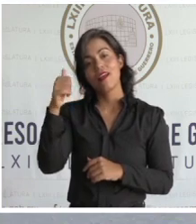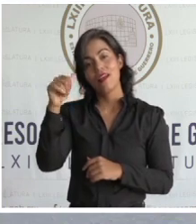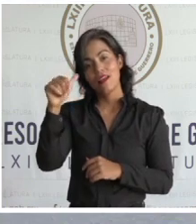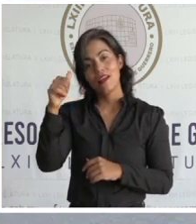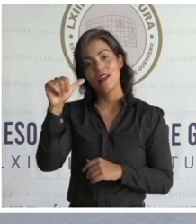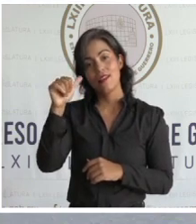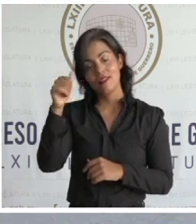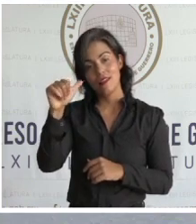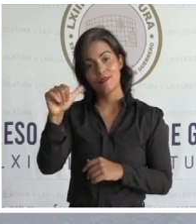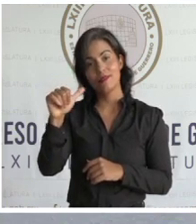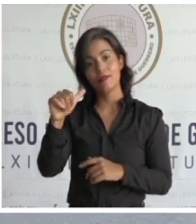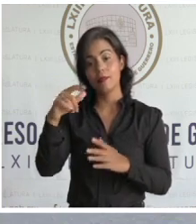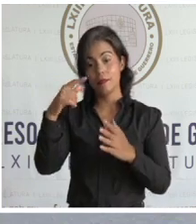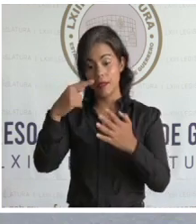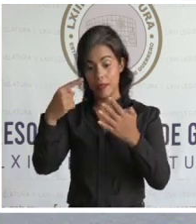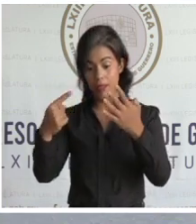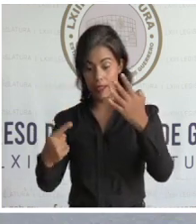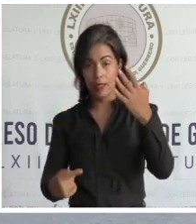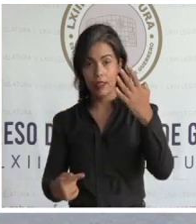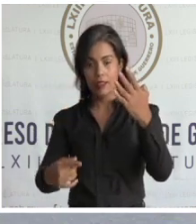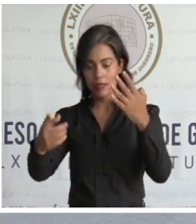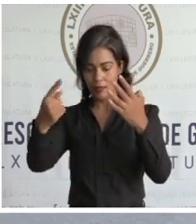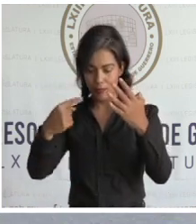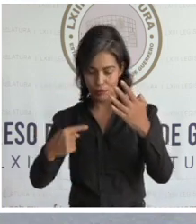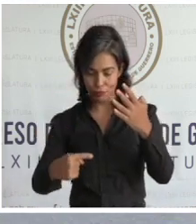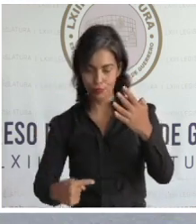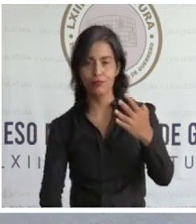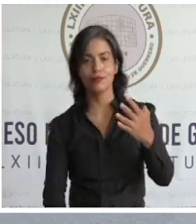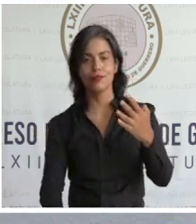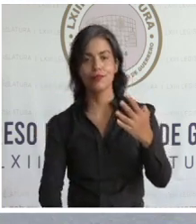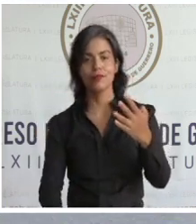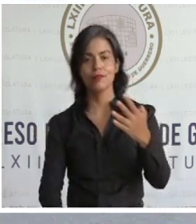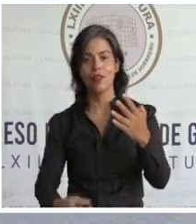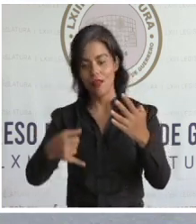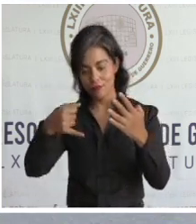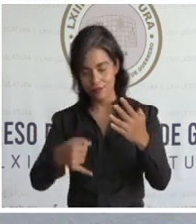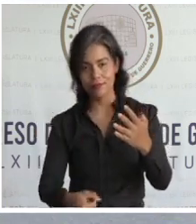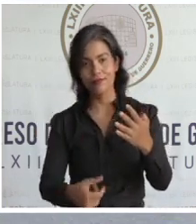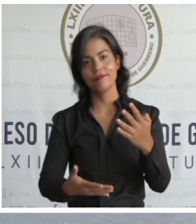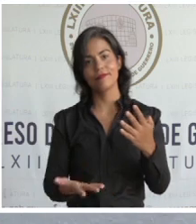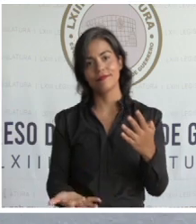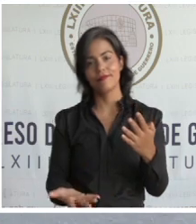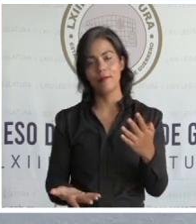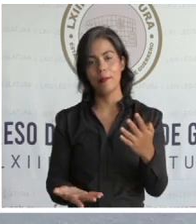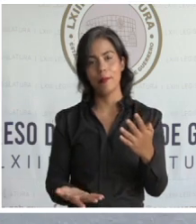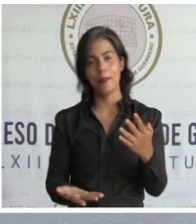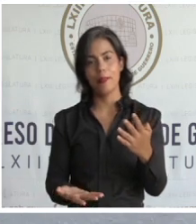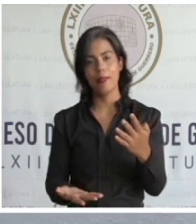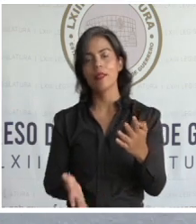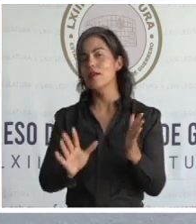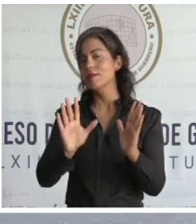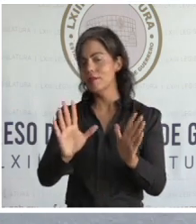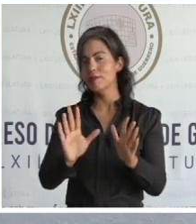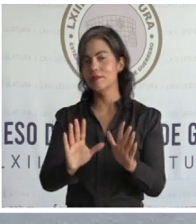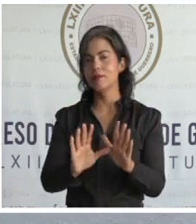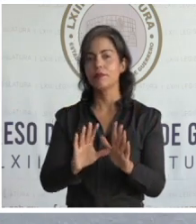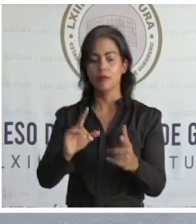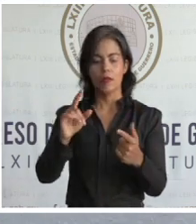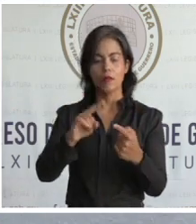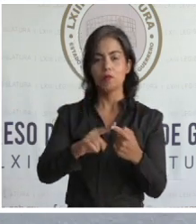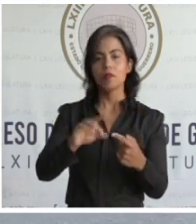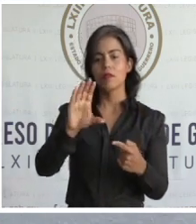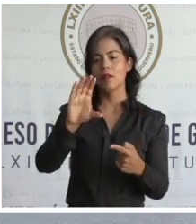en el índice de competitividad urbana, por debajo de ciudades turísticas como